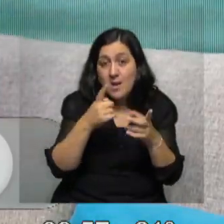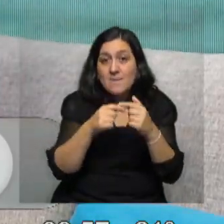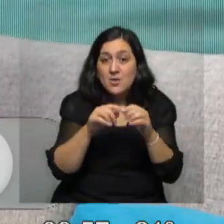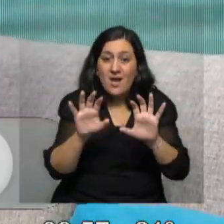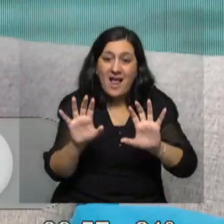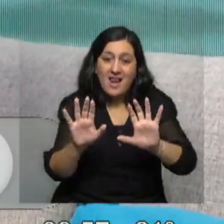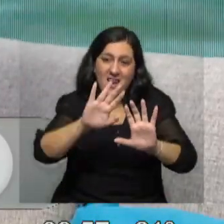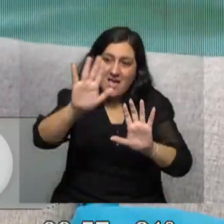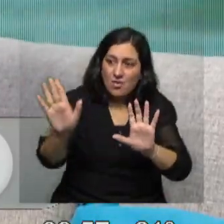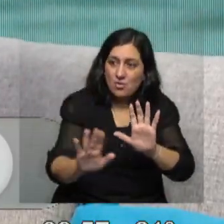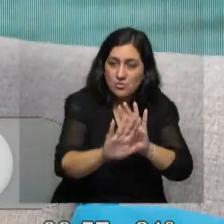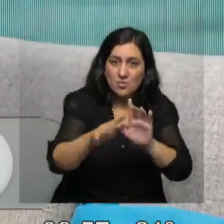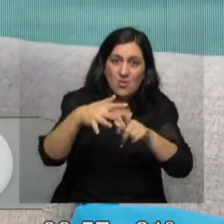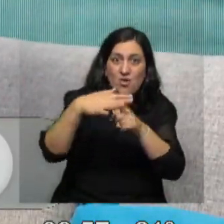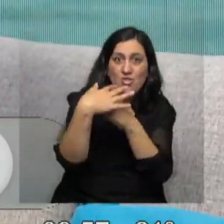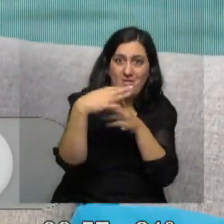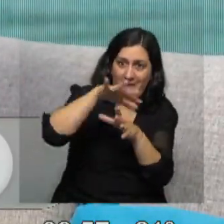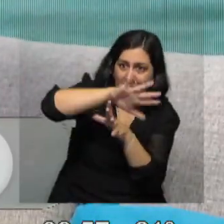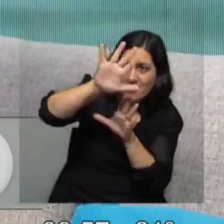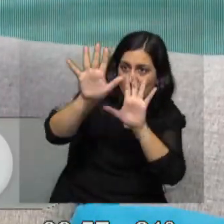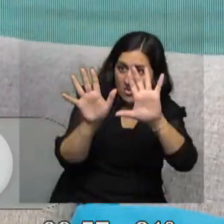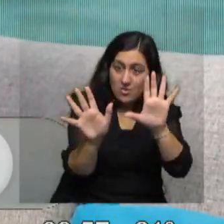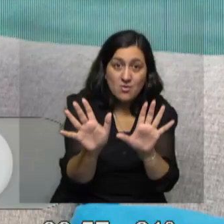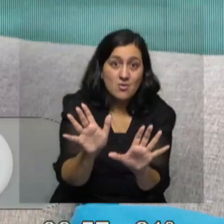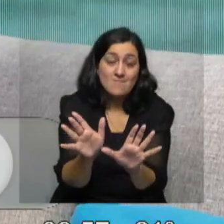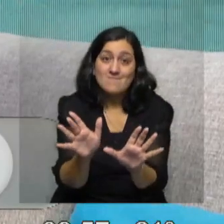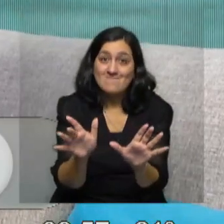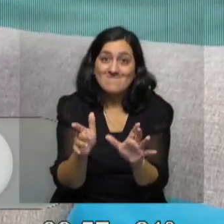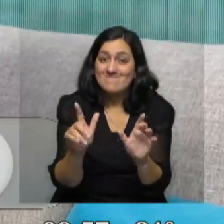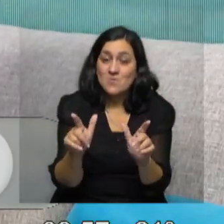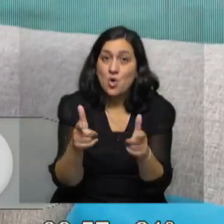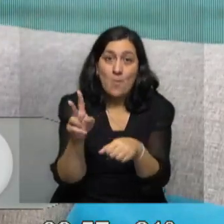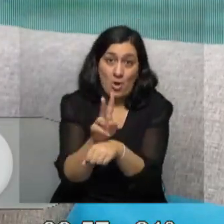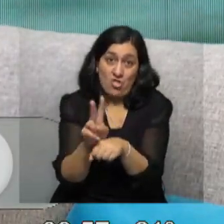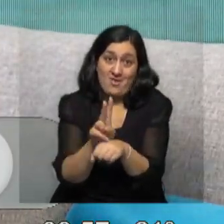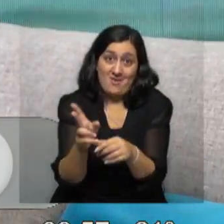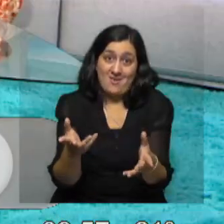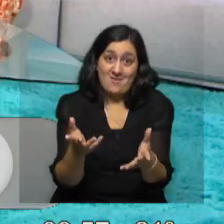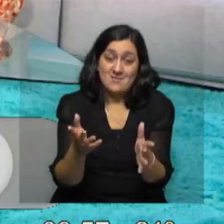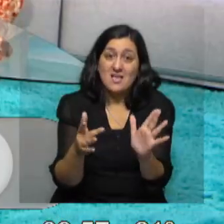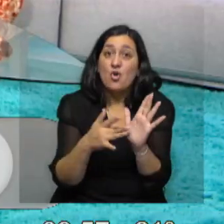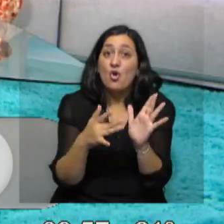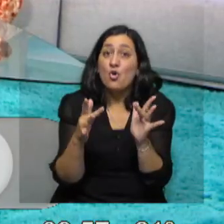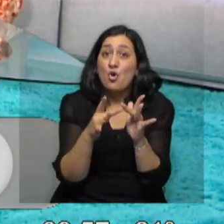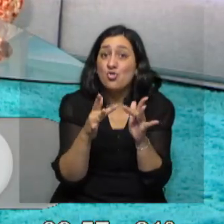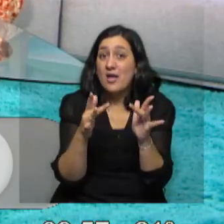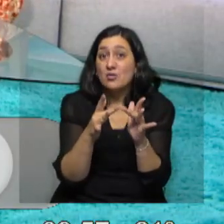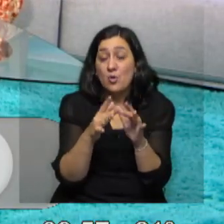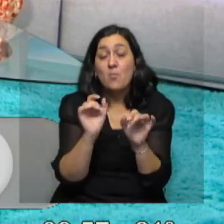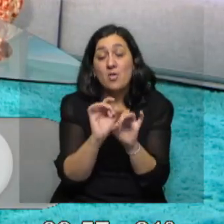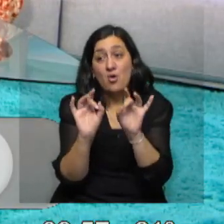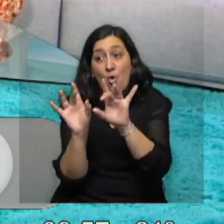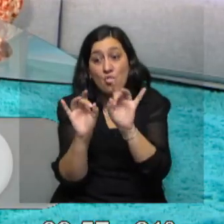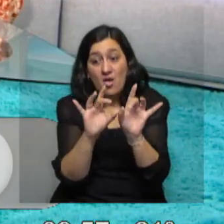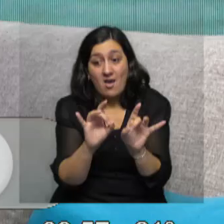y testículos quedan al aire. Entonces, si llega a haber alguna lesión verrugosa con el contacto, lo mismo para este otro lado. Y hay muchos